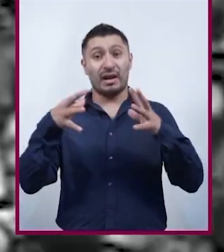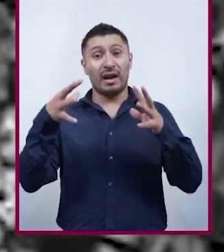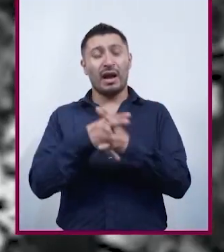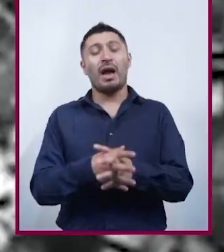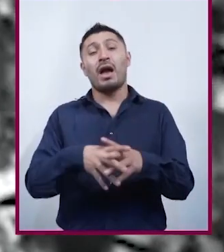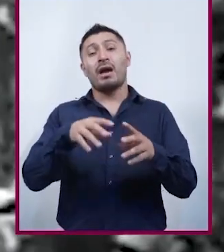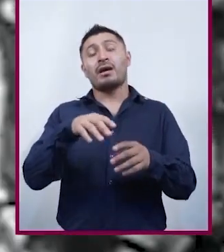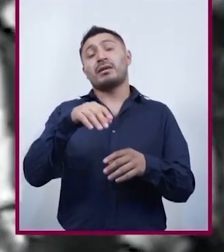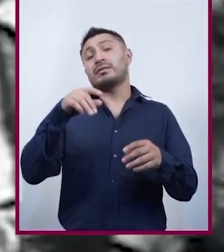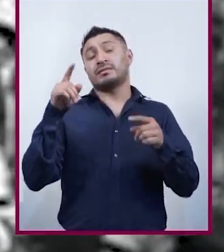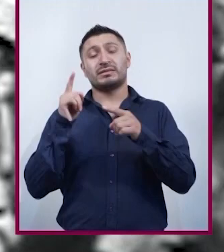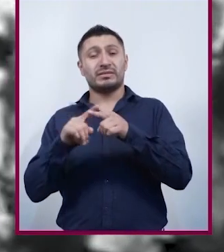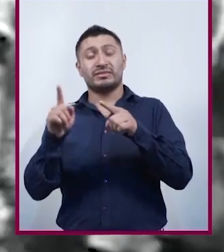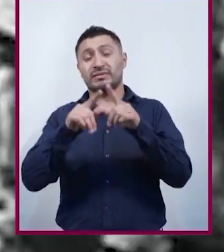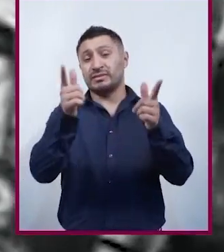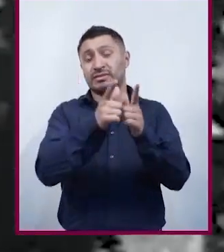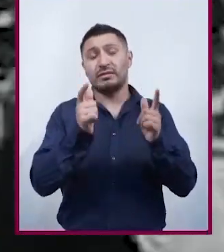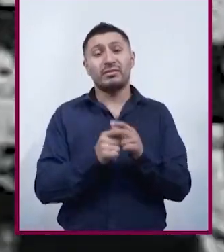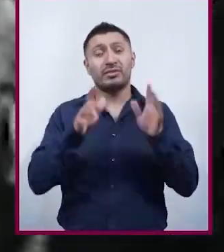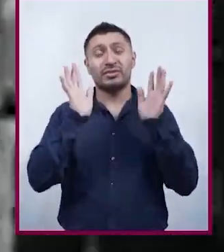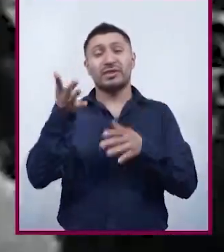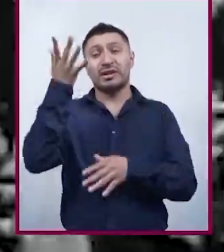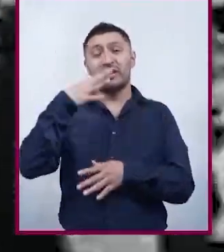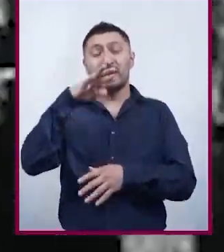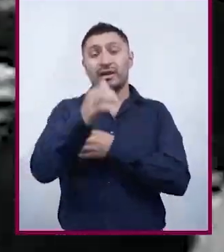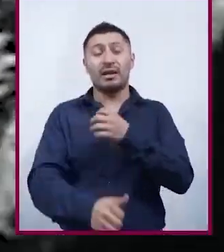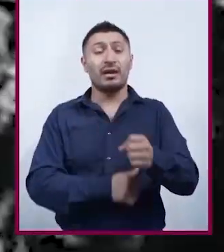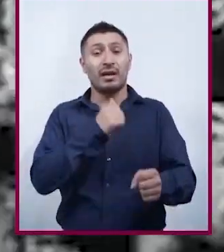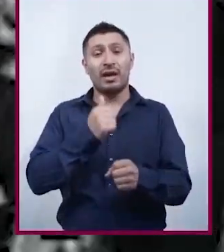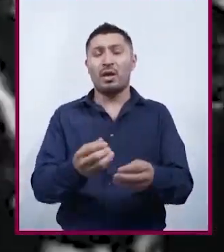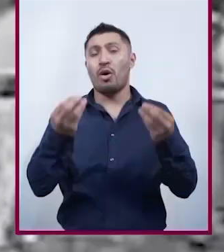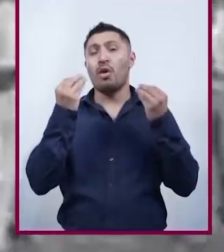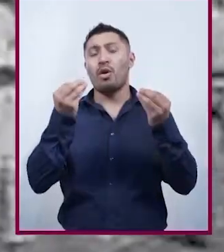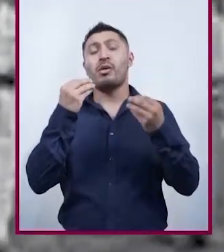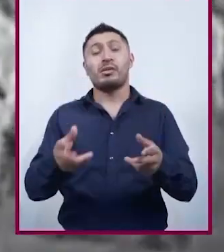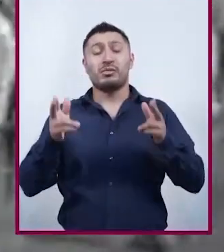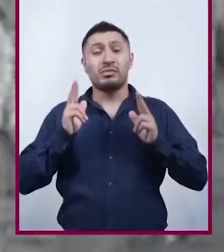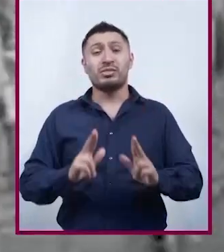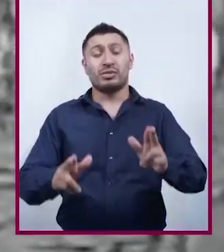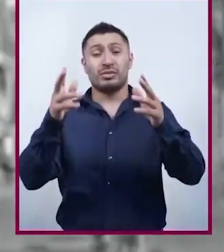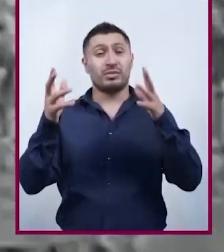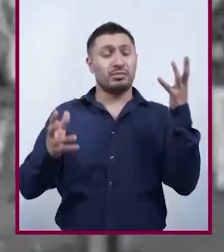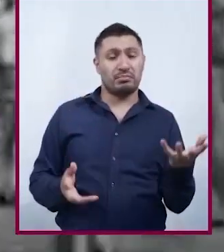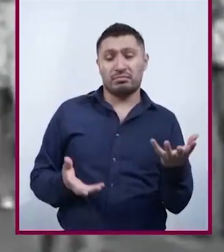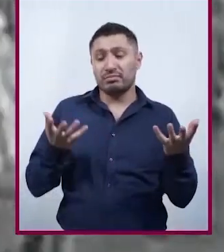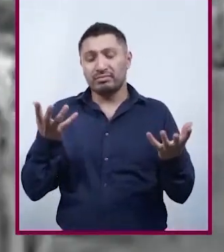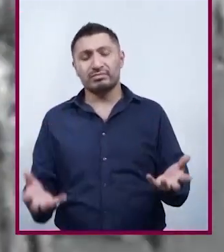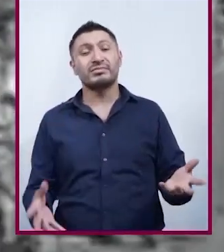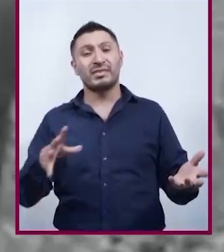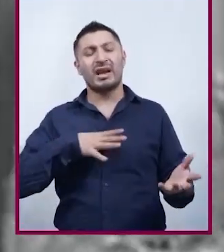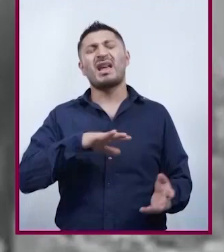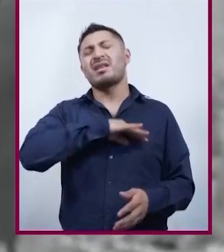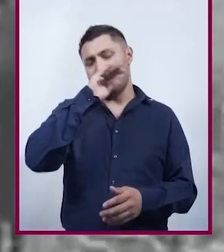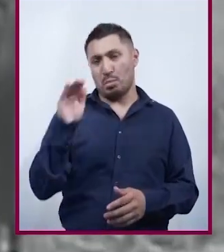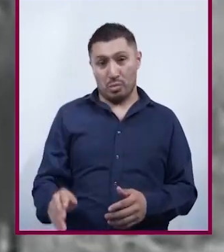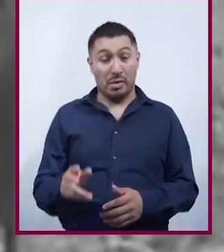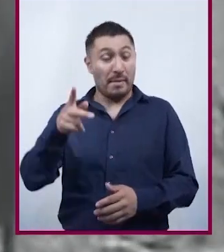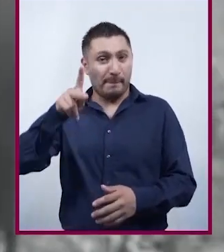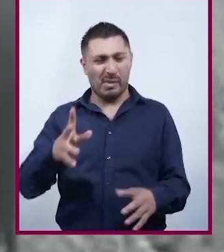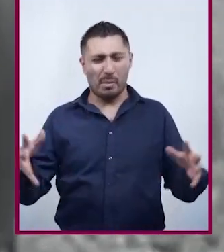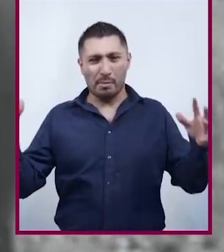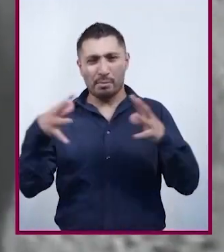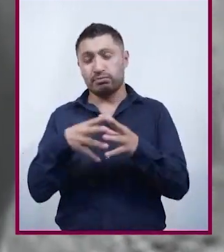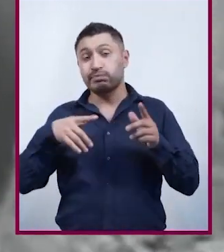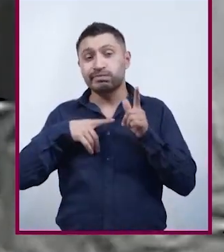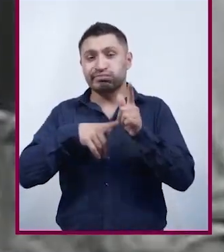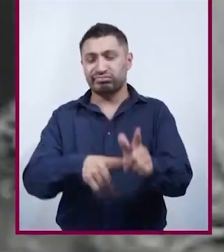La guerra entre aqueos y troyanos llevaba ya 10 años. Muchos de los grandes héroes de ambos bandos habían perecido, pero